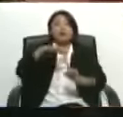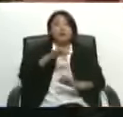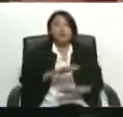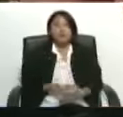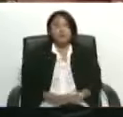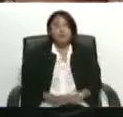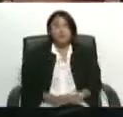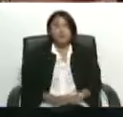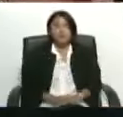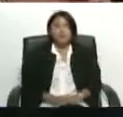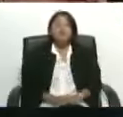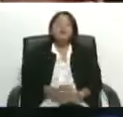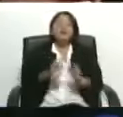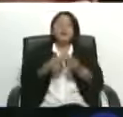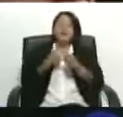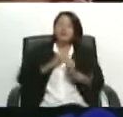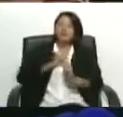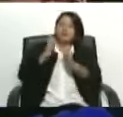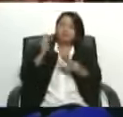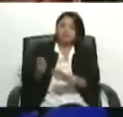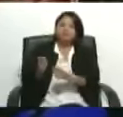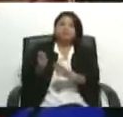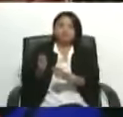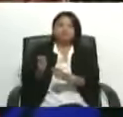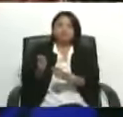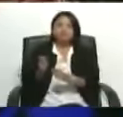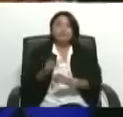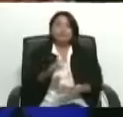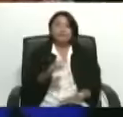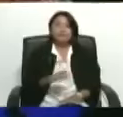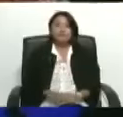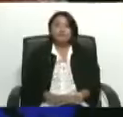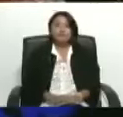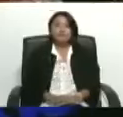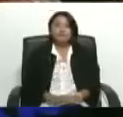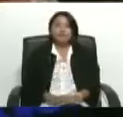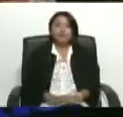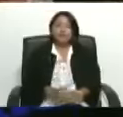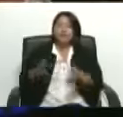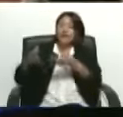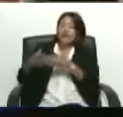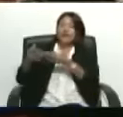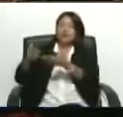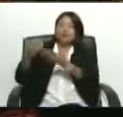Entonces se designan equipos por misiones particulares, pero